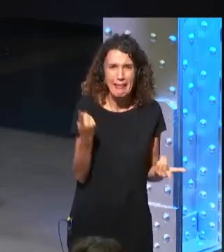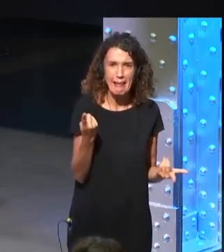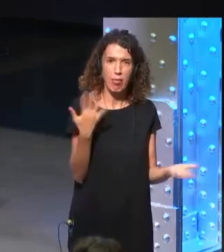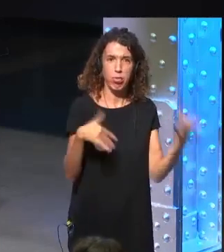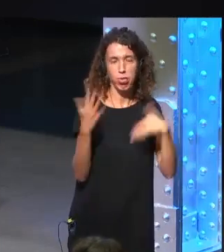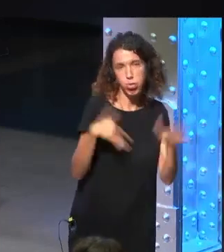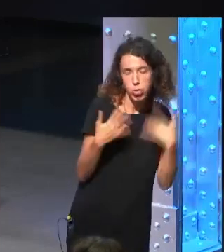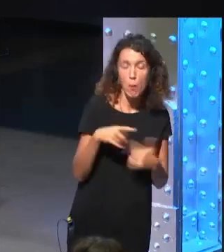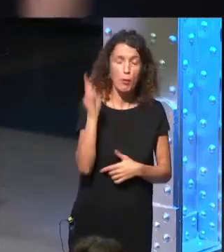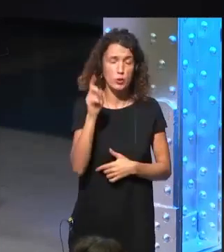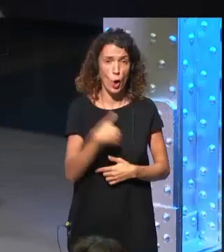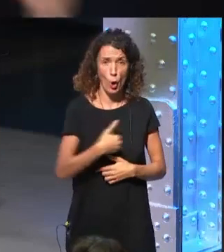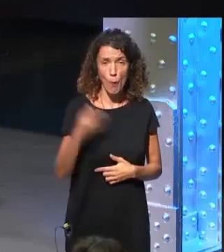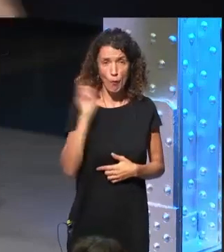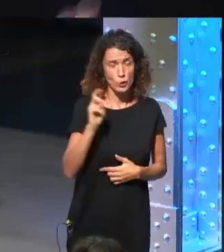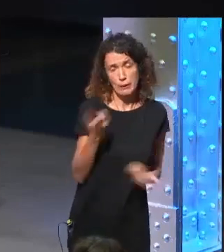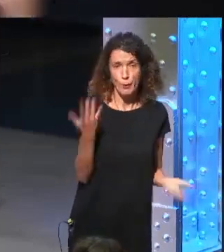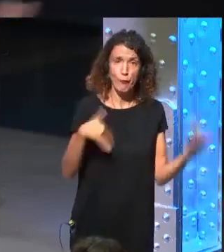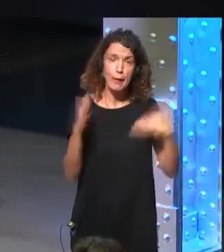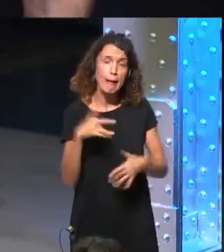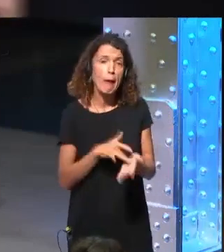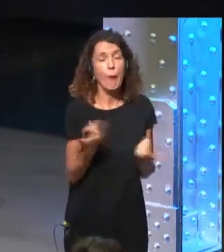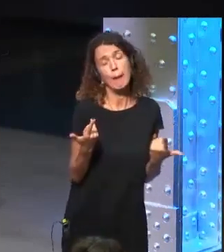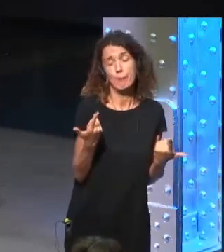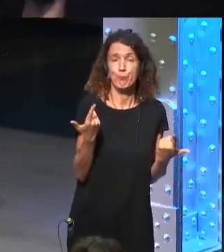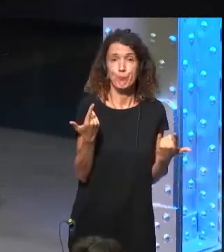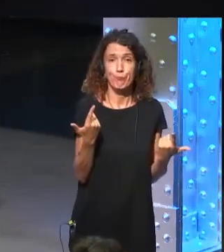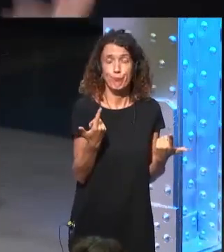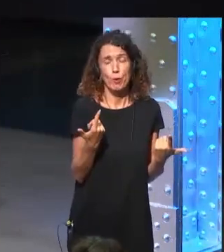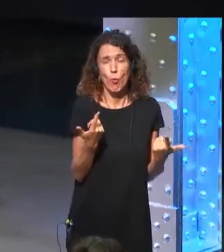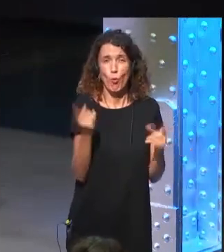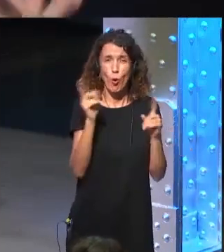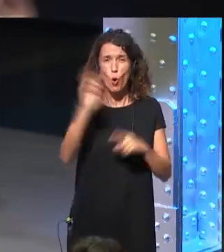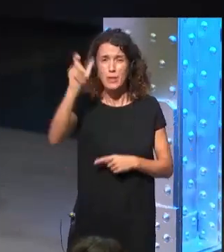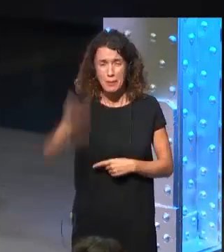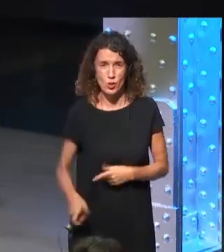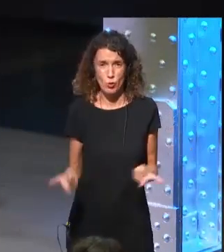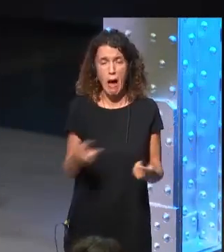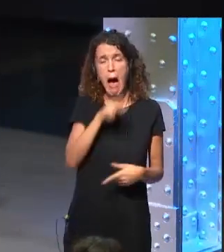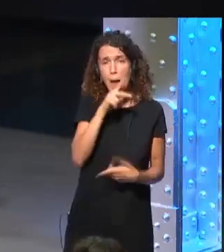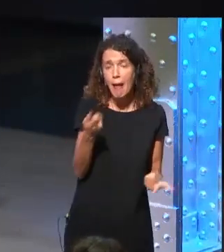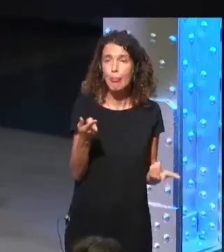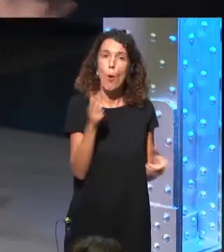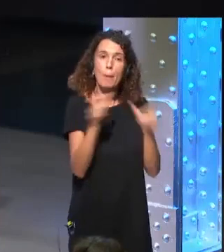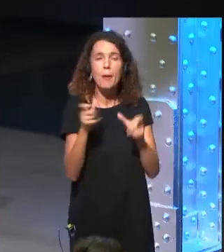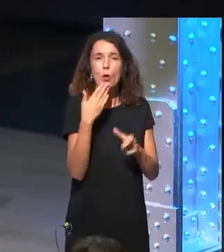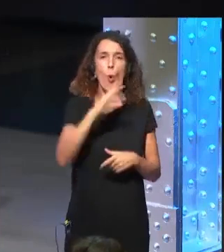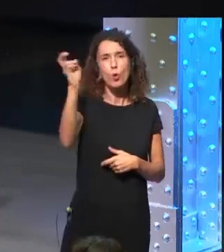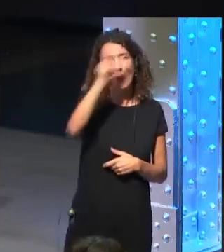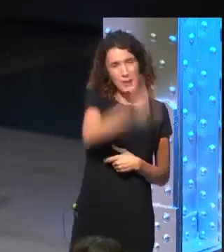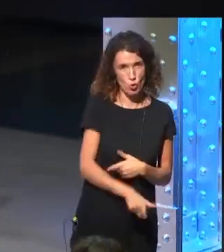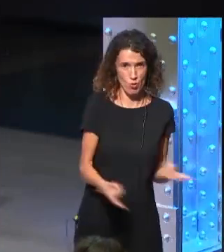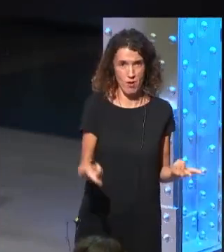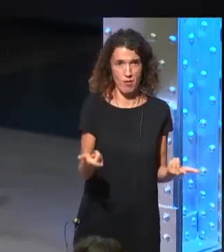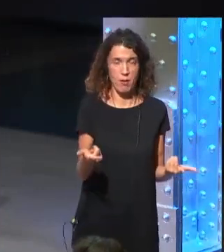ser profesora, simplemente fingía ser una participante, fingía estar hablando en palabras de otra persona.